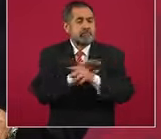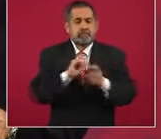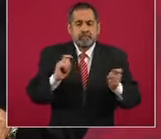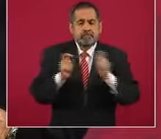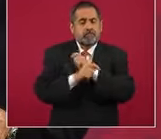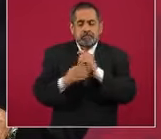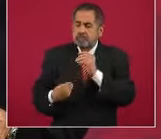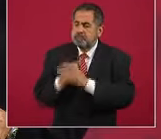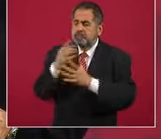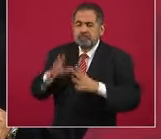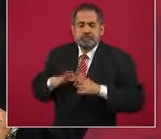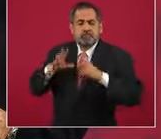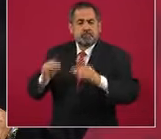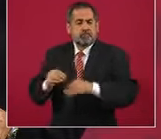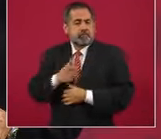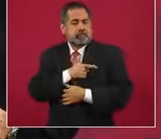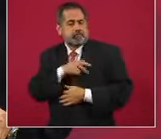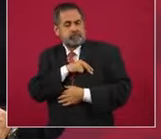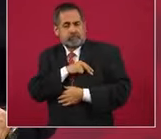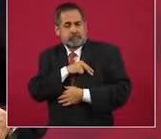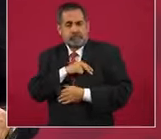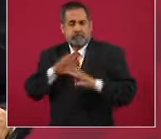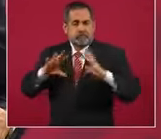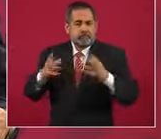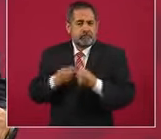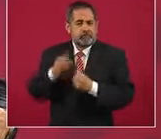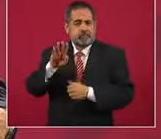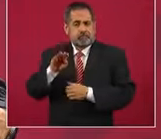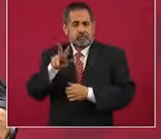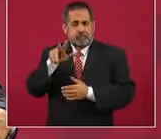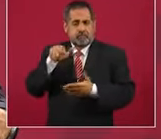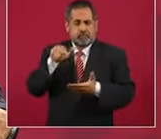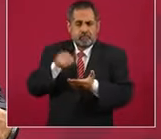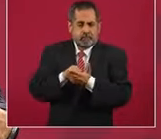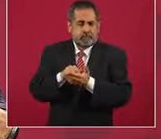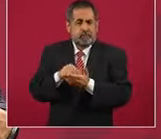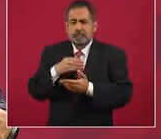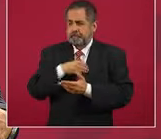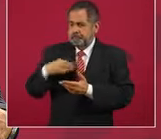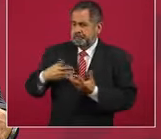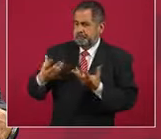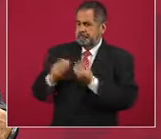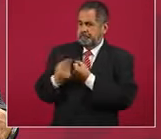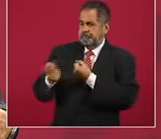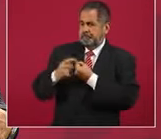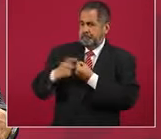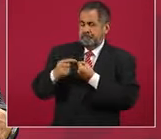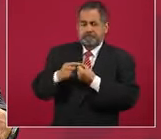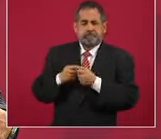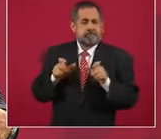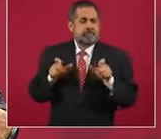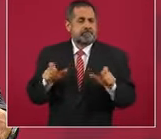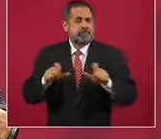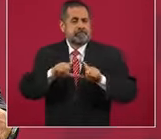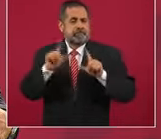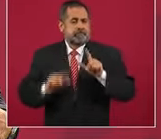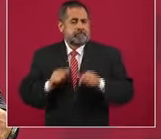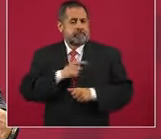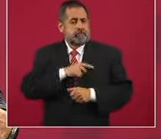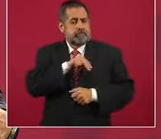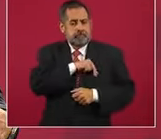Nacional. Hay 98,000 elementos de la Guardia Nacional